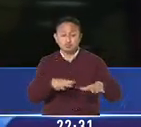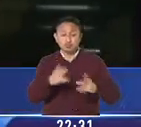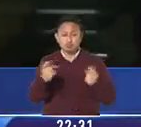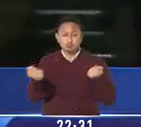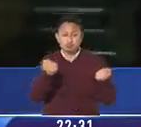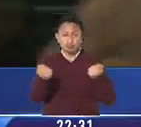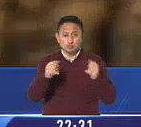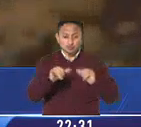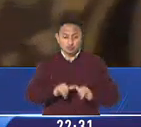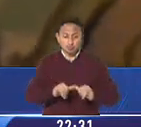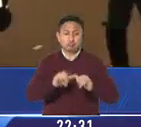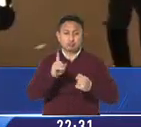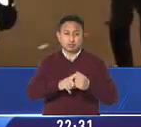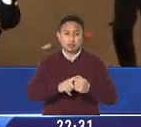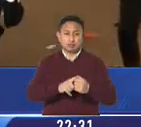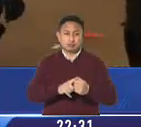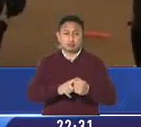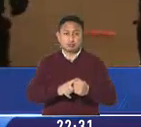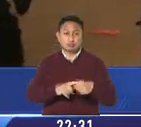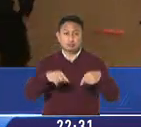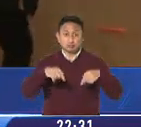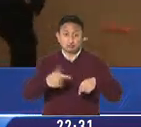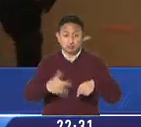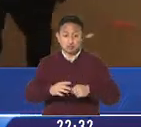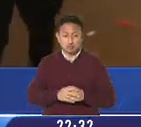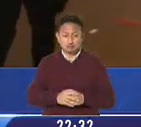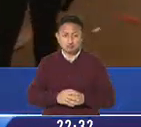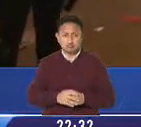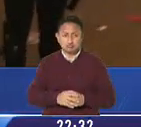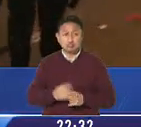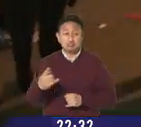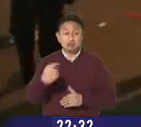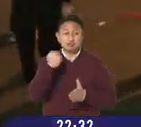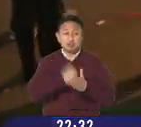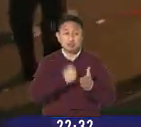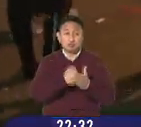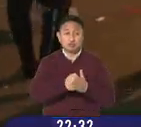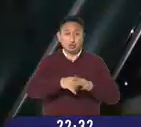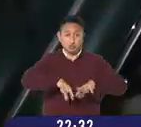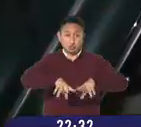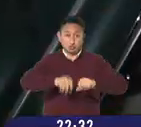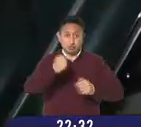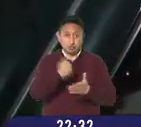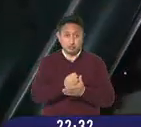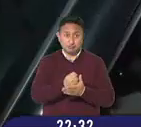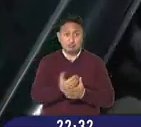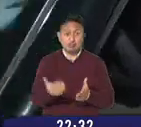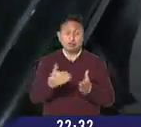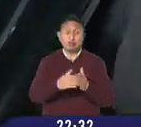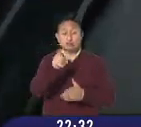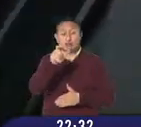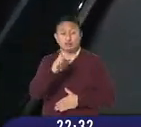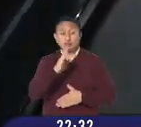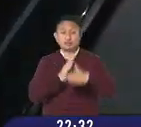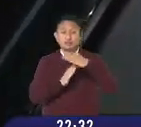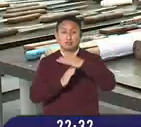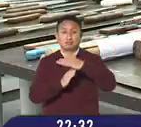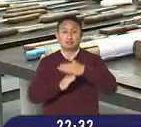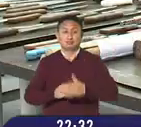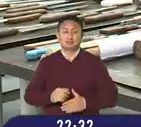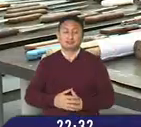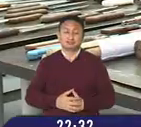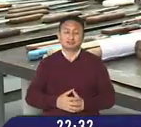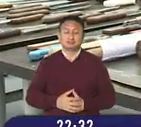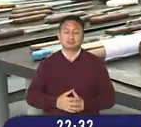control continuarán en la ciudad y de esta manera seguir firmes en la lucha antidelincuencial y regresar la paz a los capitalinos,